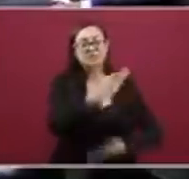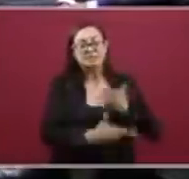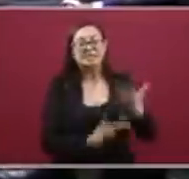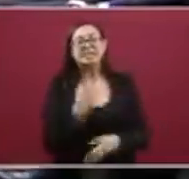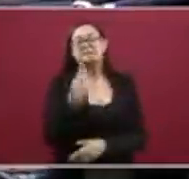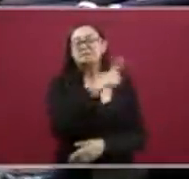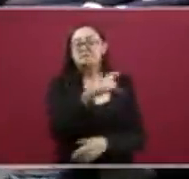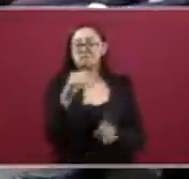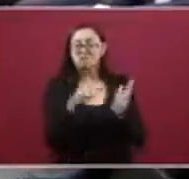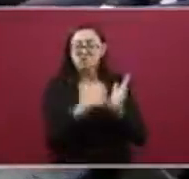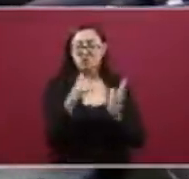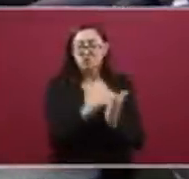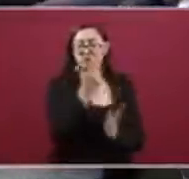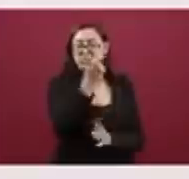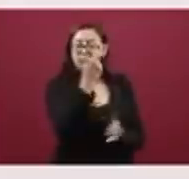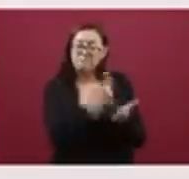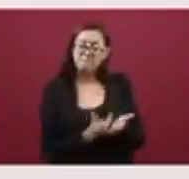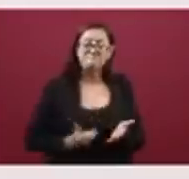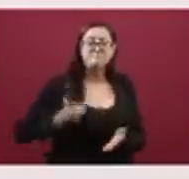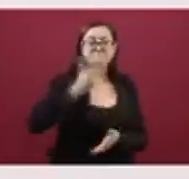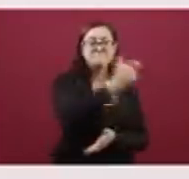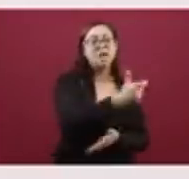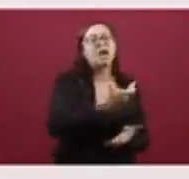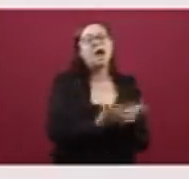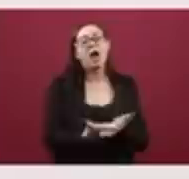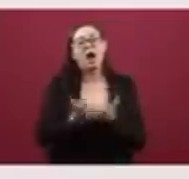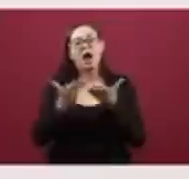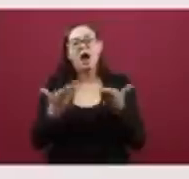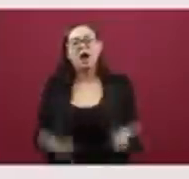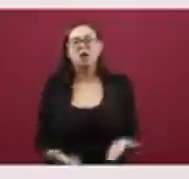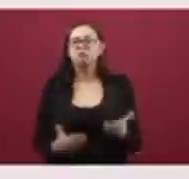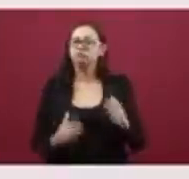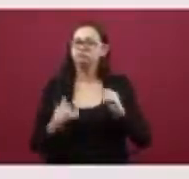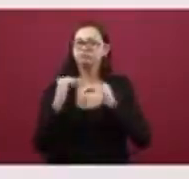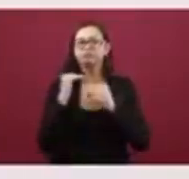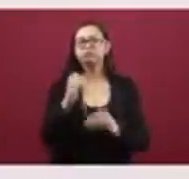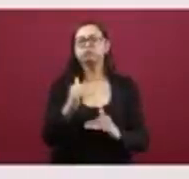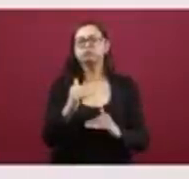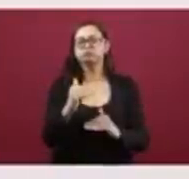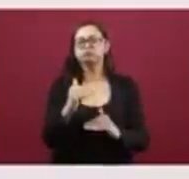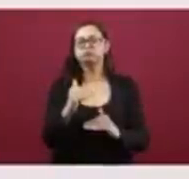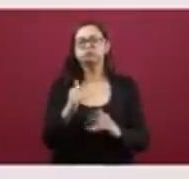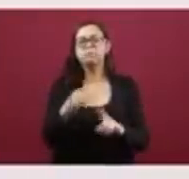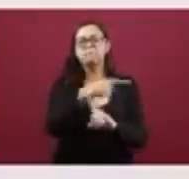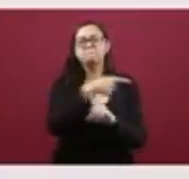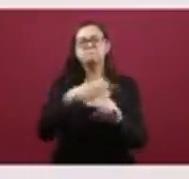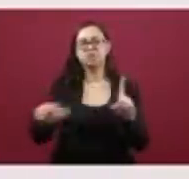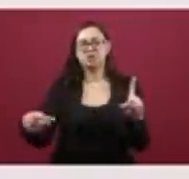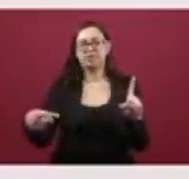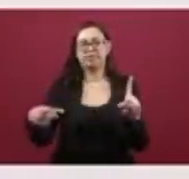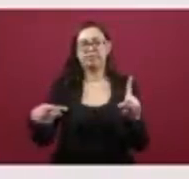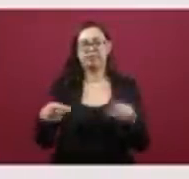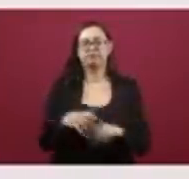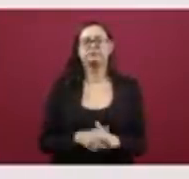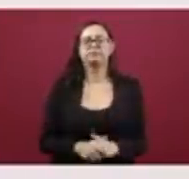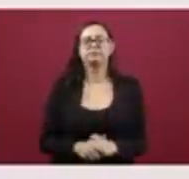millones de pesos ahora nos cuesta como máximo la mitad